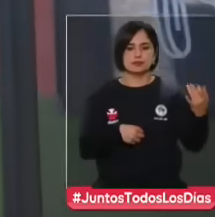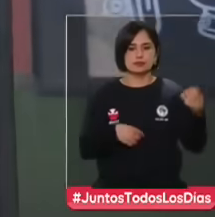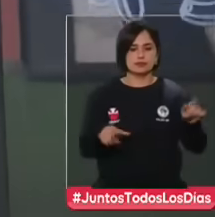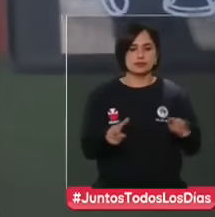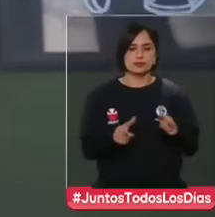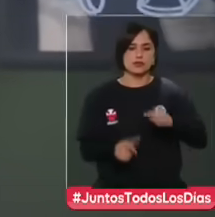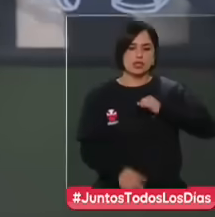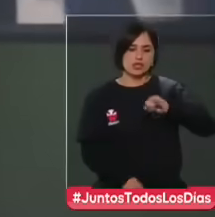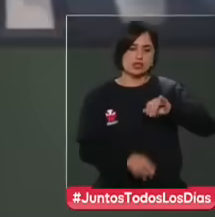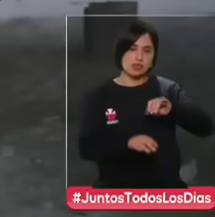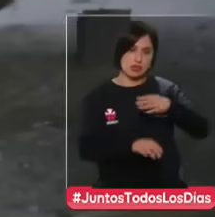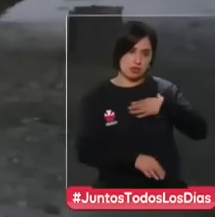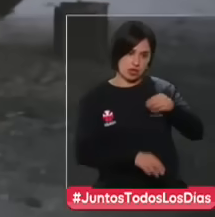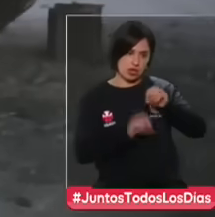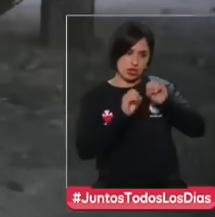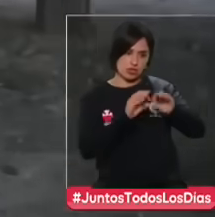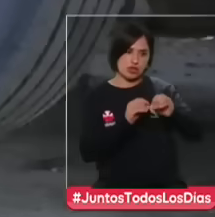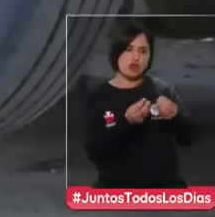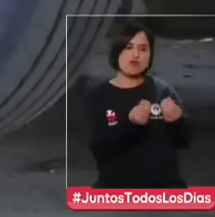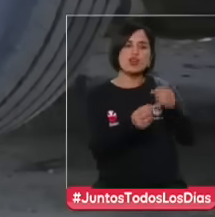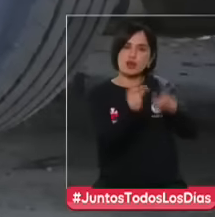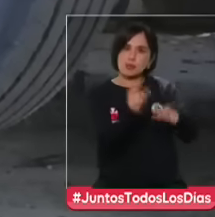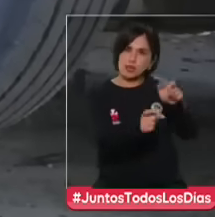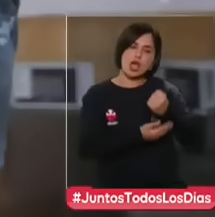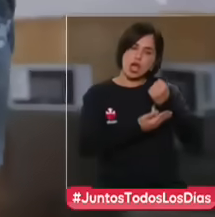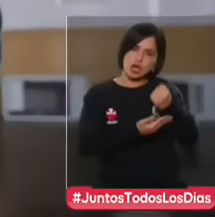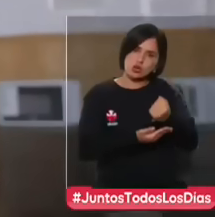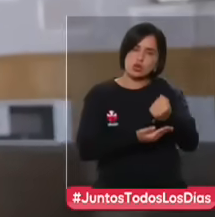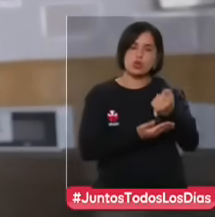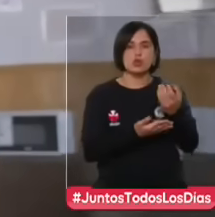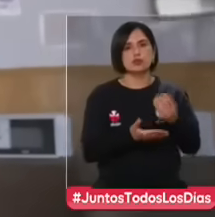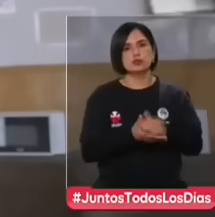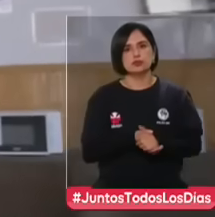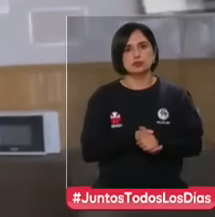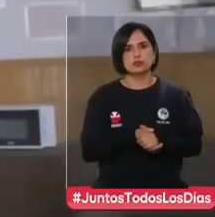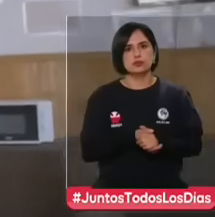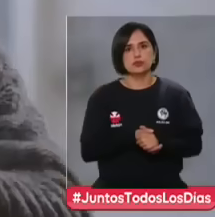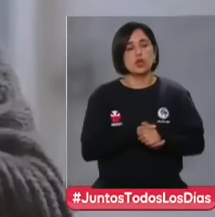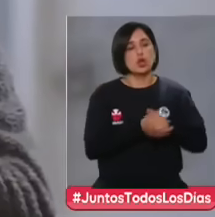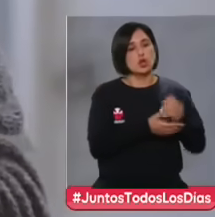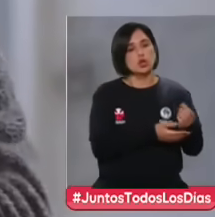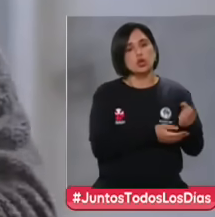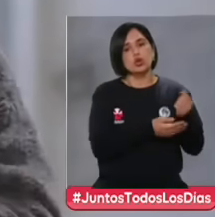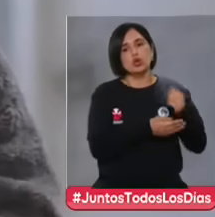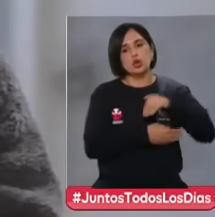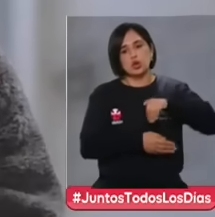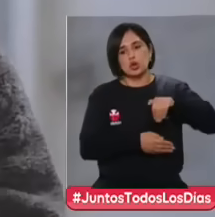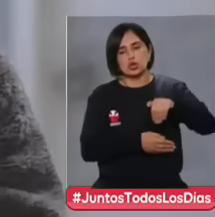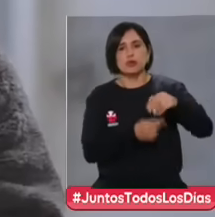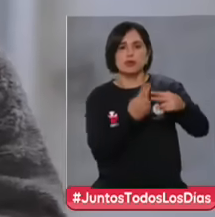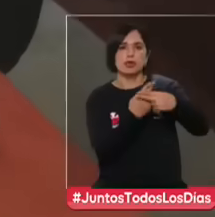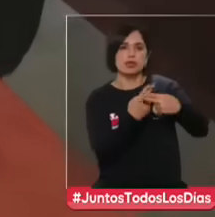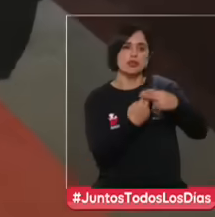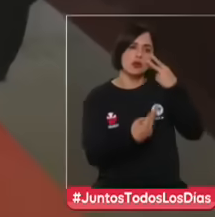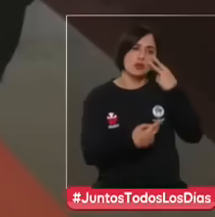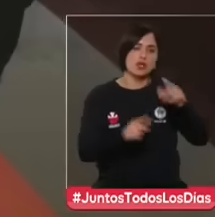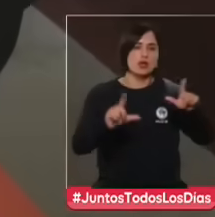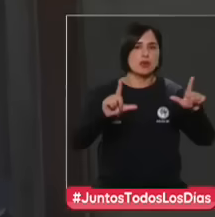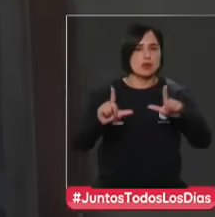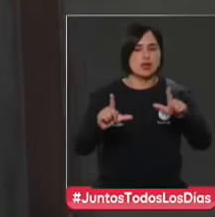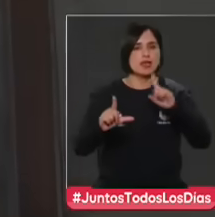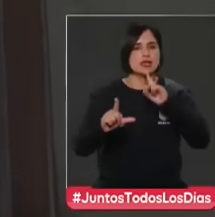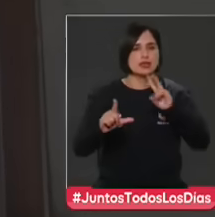Y siempre le he enseñado a mis hijos que tienen que ser buenas personas. Solidar gente, y lo llevaba a la Teletón, veíamos la Teletón aquí en la casa,